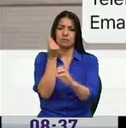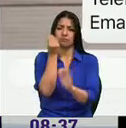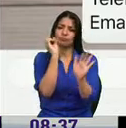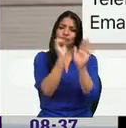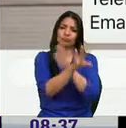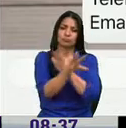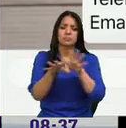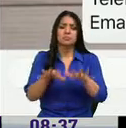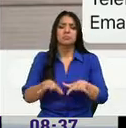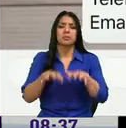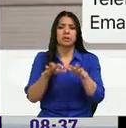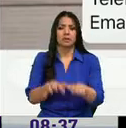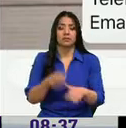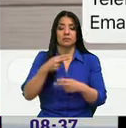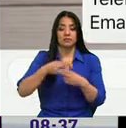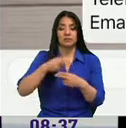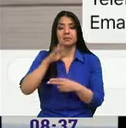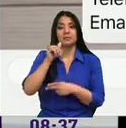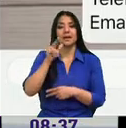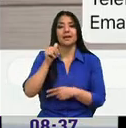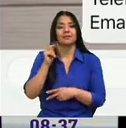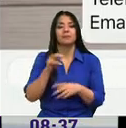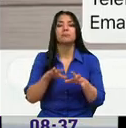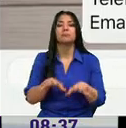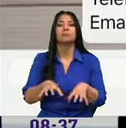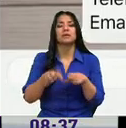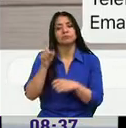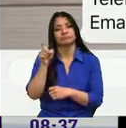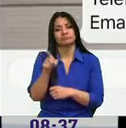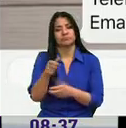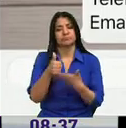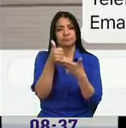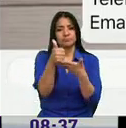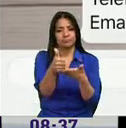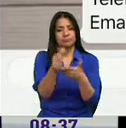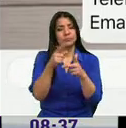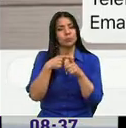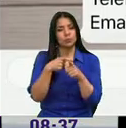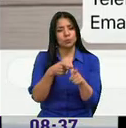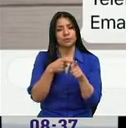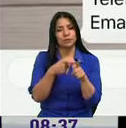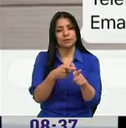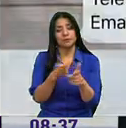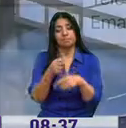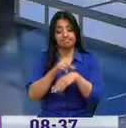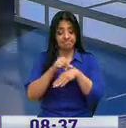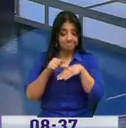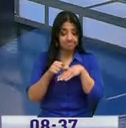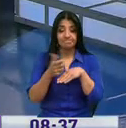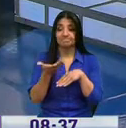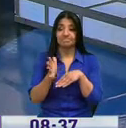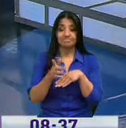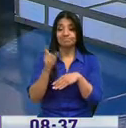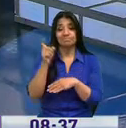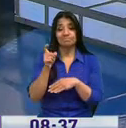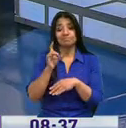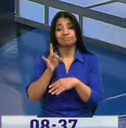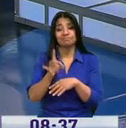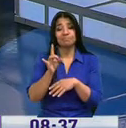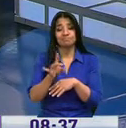pobre perrito a nombre de Brian. Brian es el perrito que necesita ahorita su ayuda urgente, pues todavía no le operan y está con un dolor